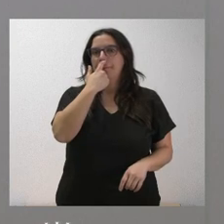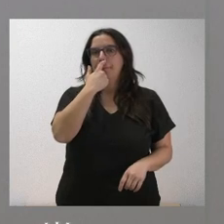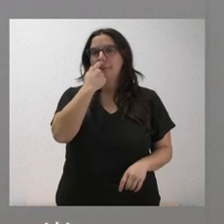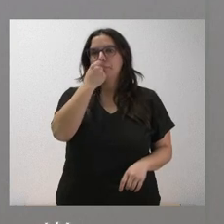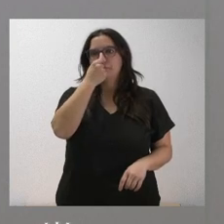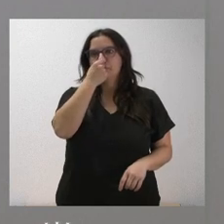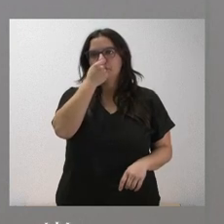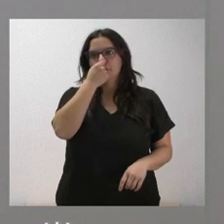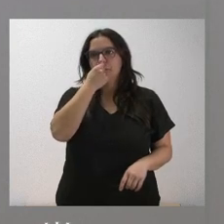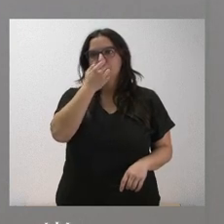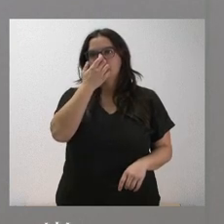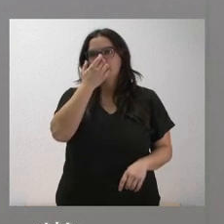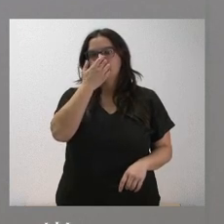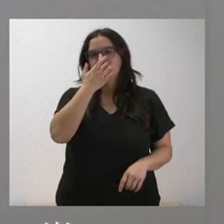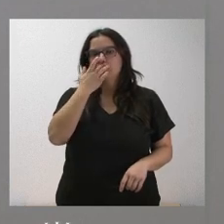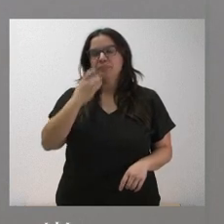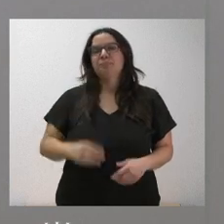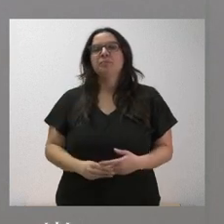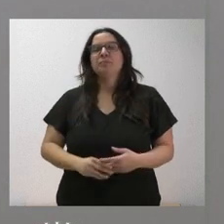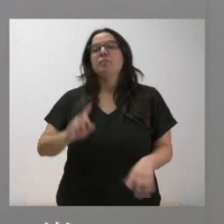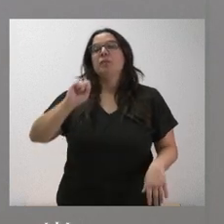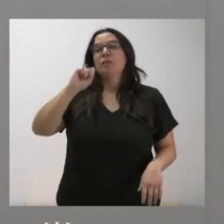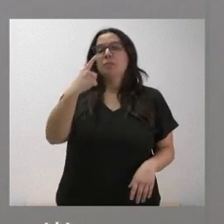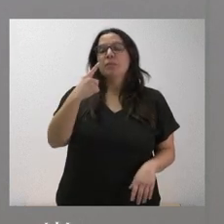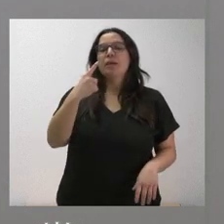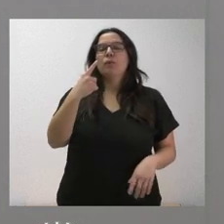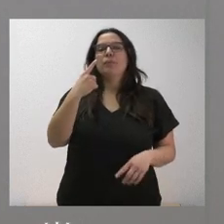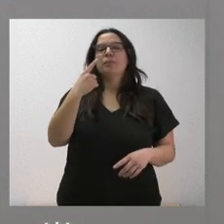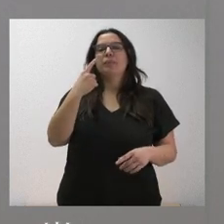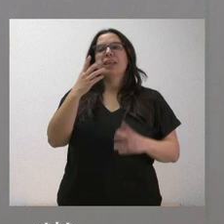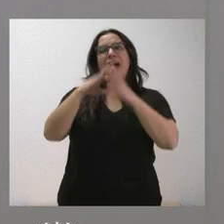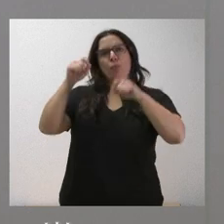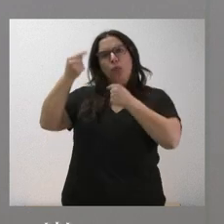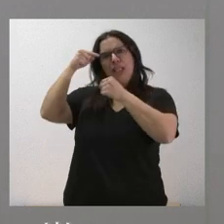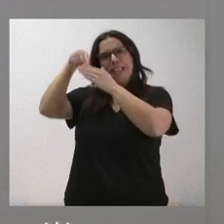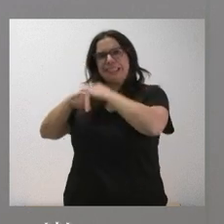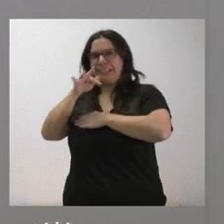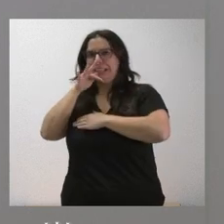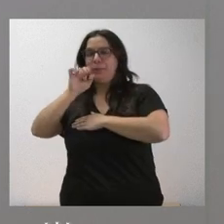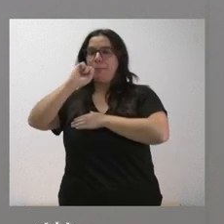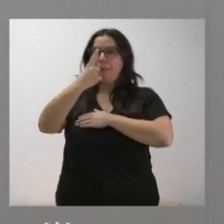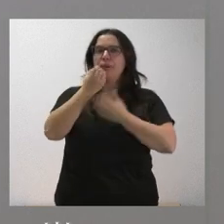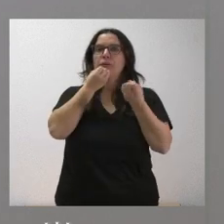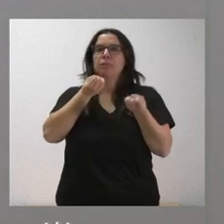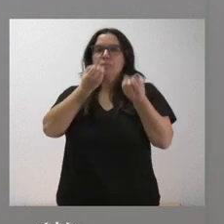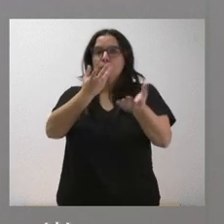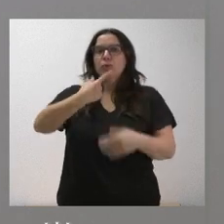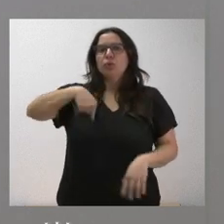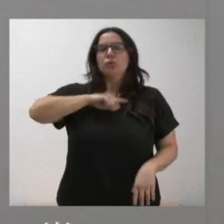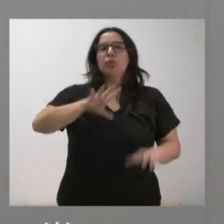preguntar en primer lugar y antes de entrar ya al detalle de lo que son los acuerdos del Consejo de gobierno informarles que hemos tomado la